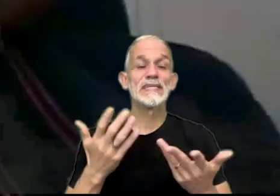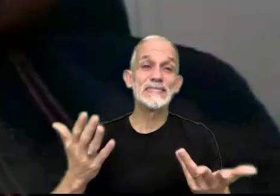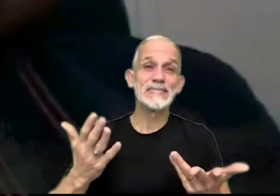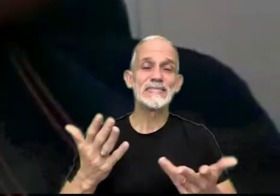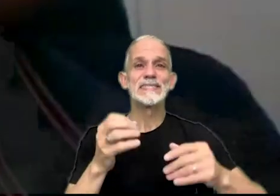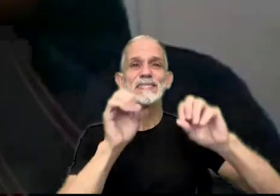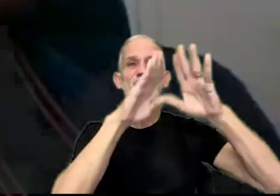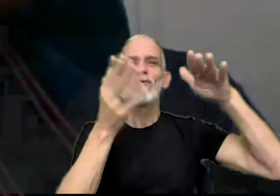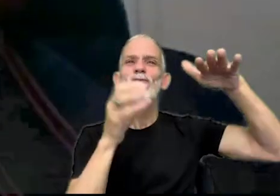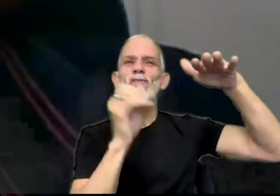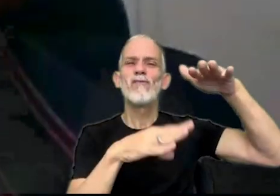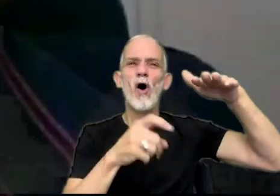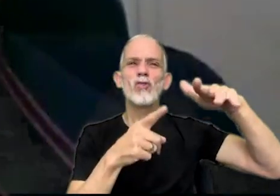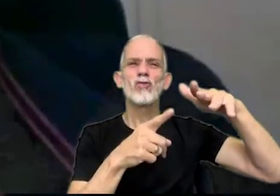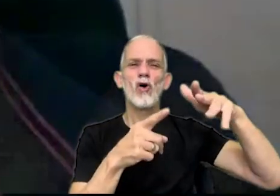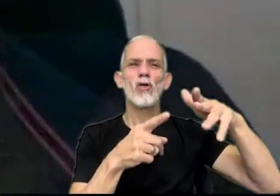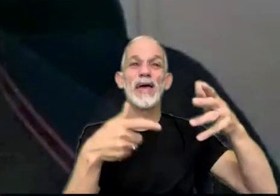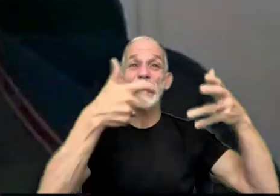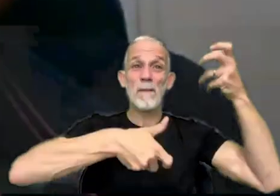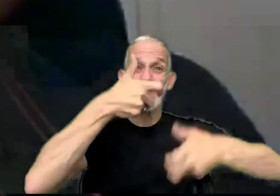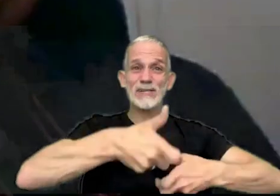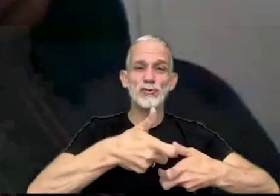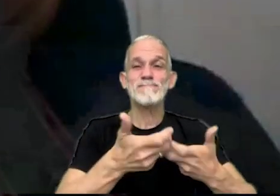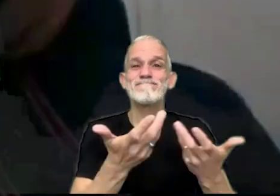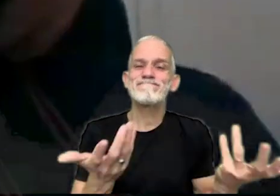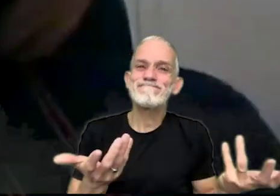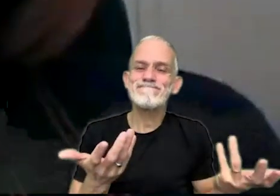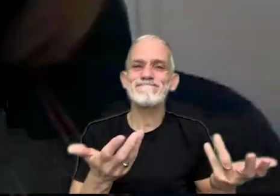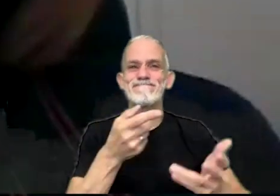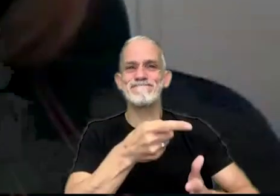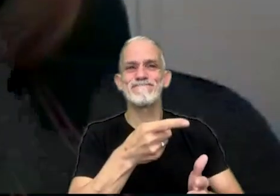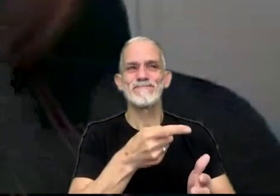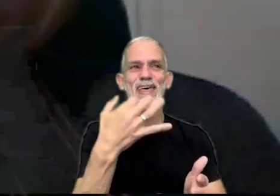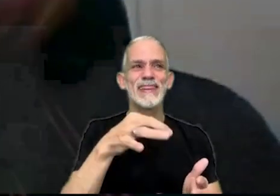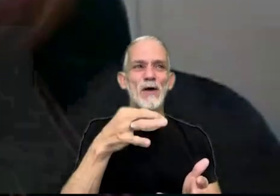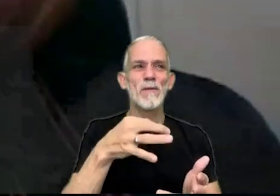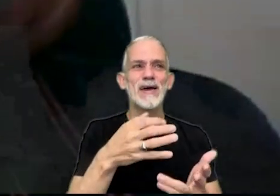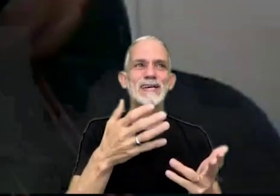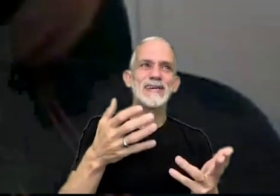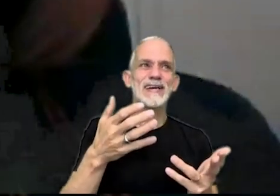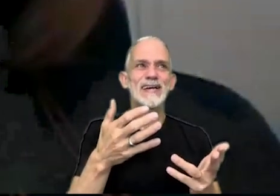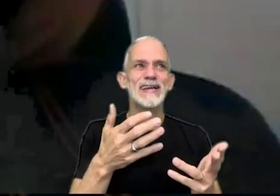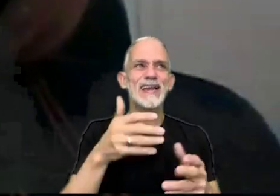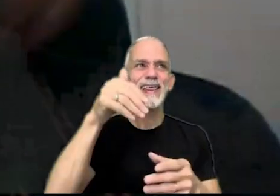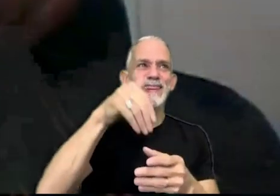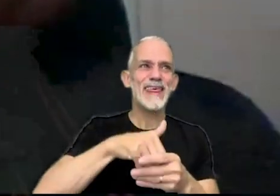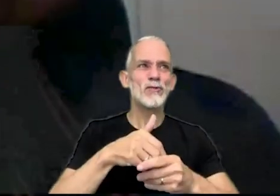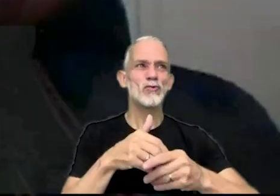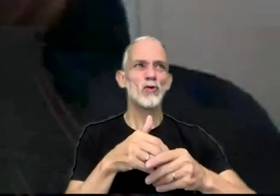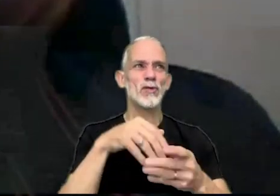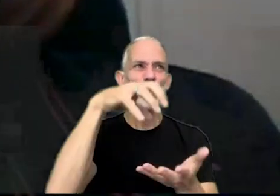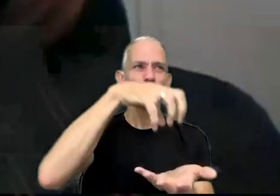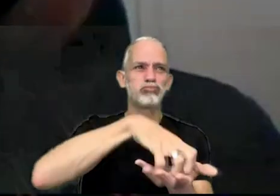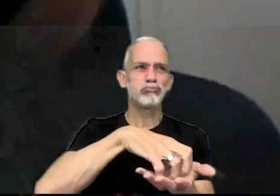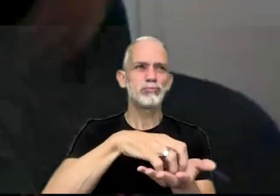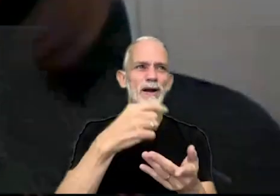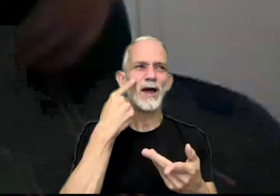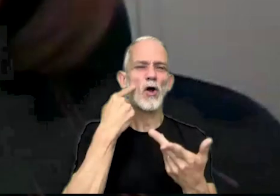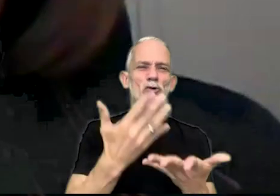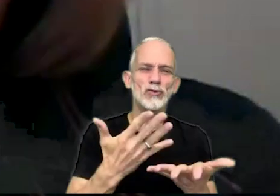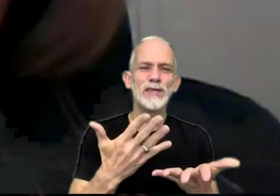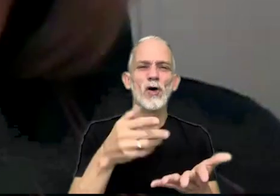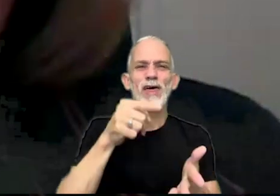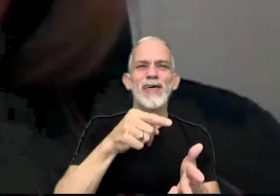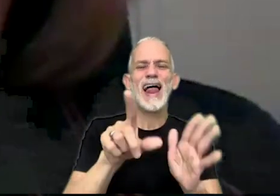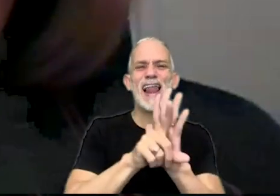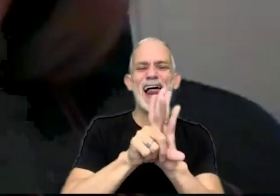Mira, los fondos comunes de inversión no tienen una calificación que tengan que ser en establecimientos reconocidos